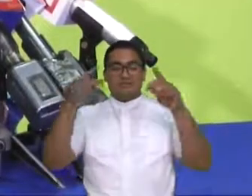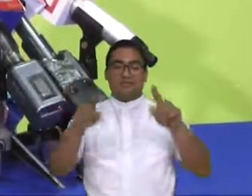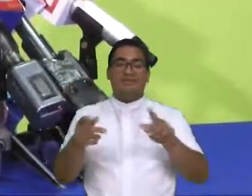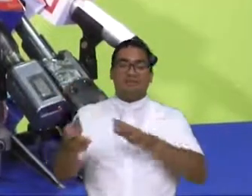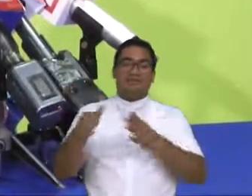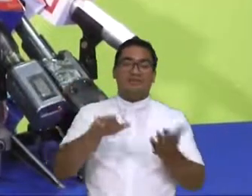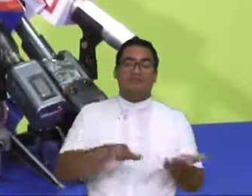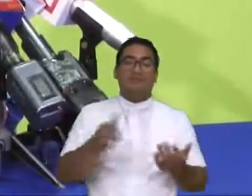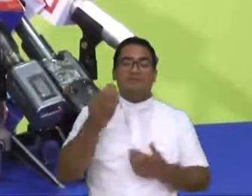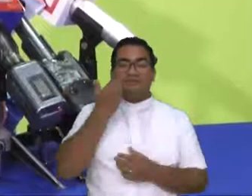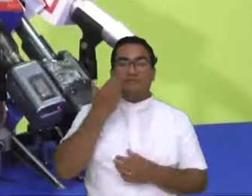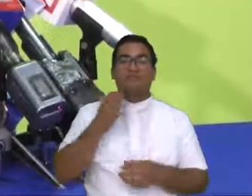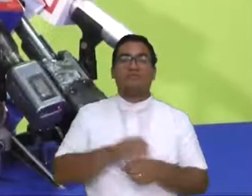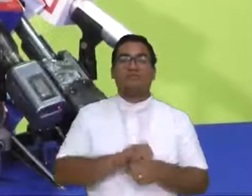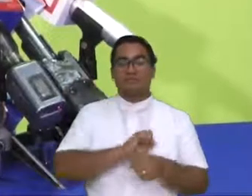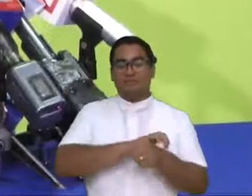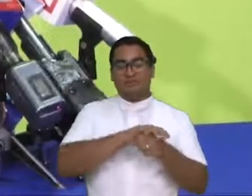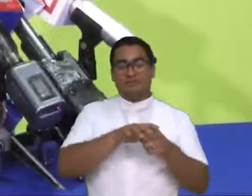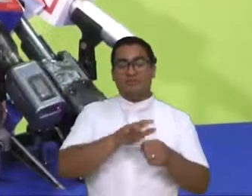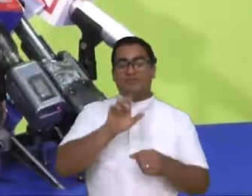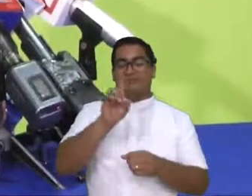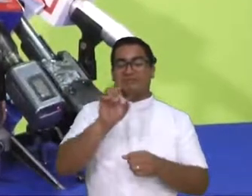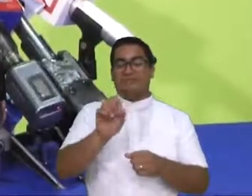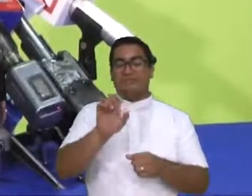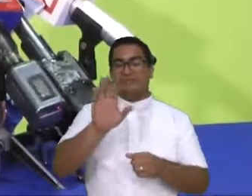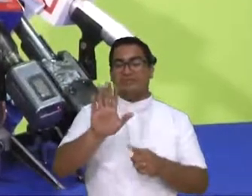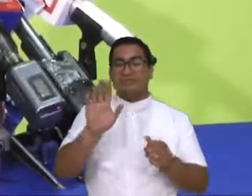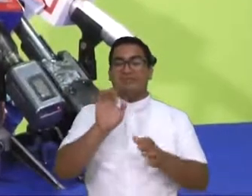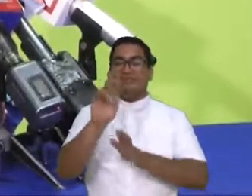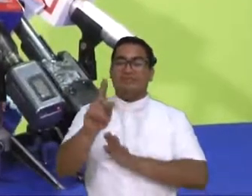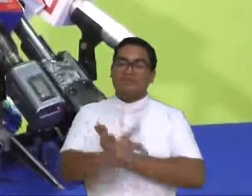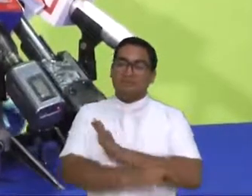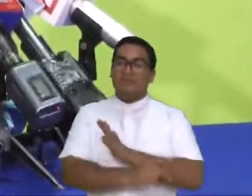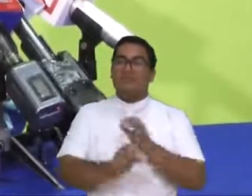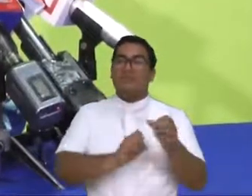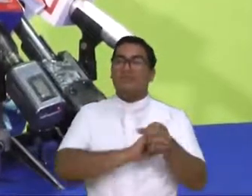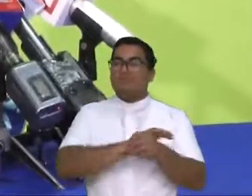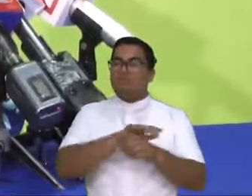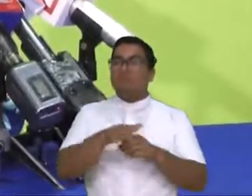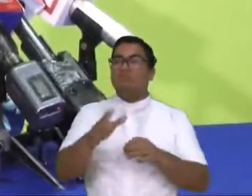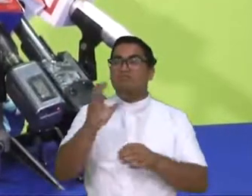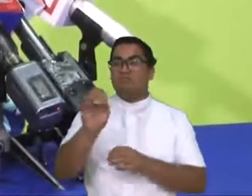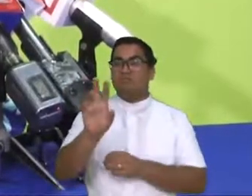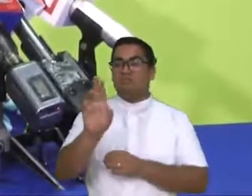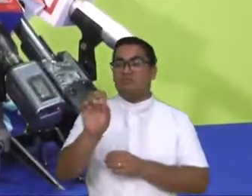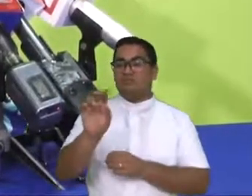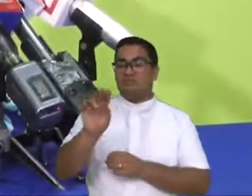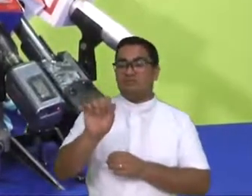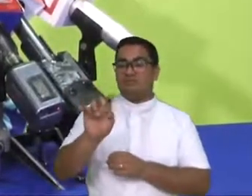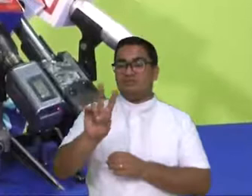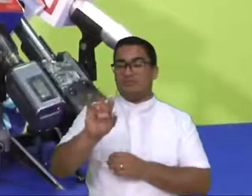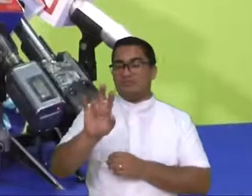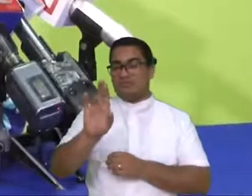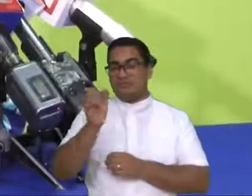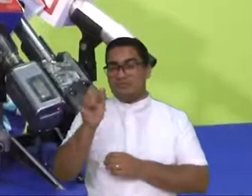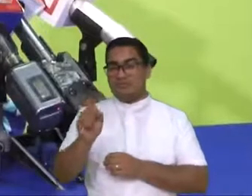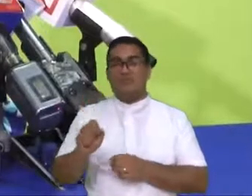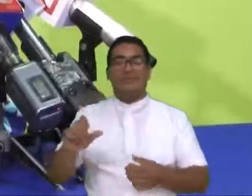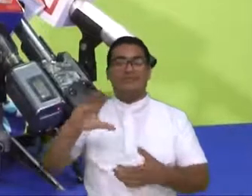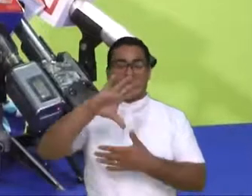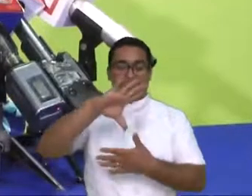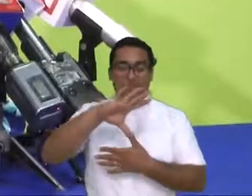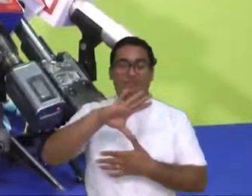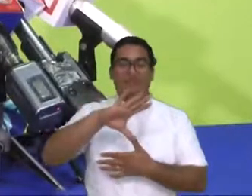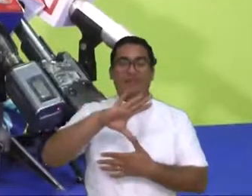causa. Tenemos 105 países afectados fuera de China con la presencia de coronavirus confirmado. A nivel de las Américas